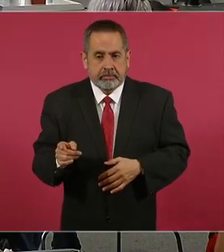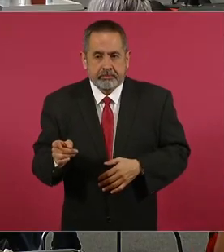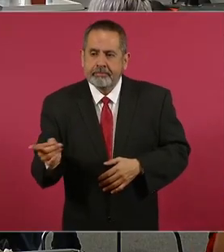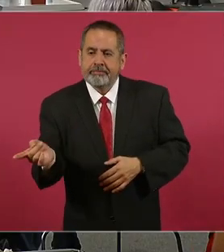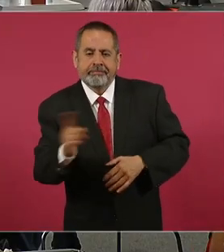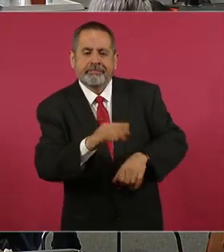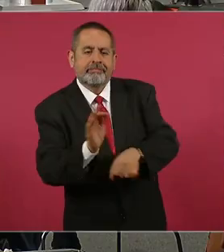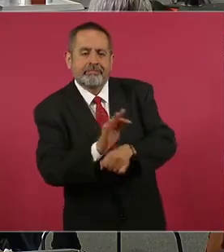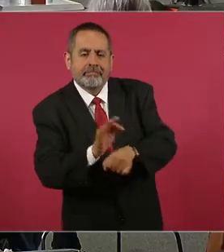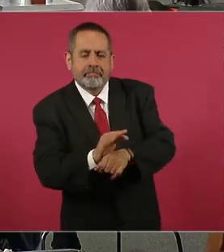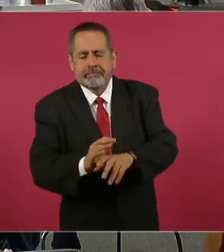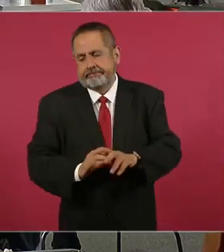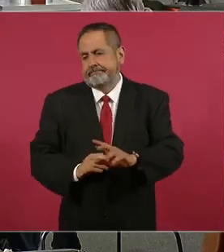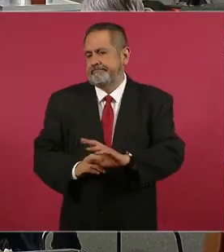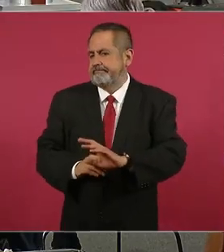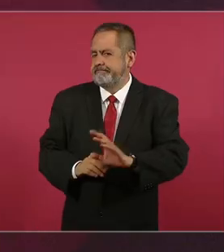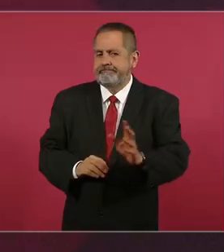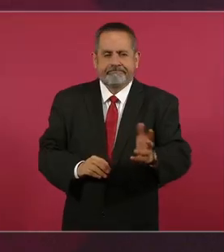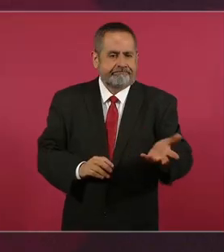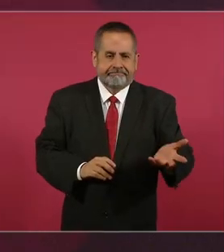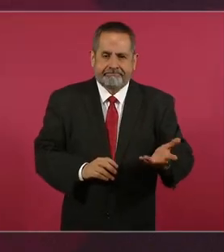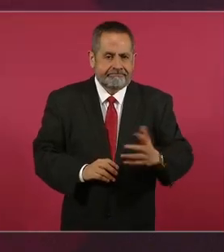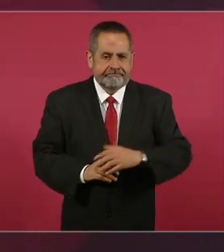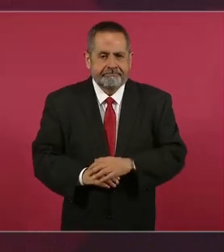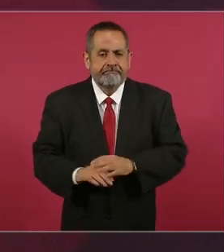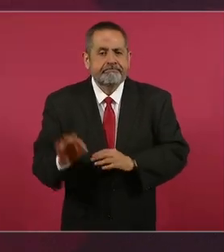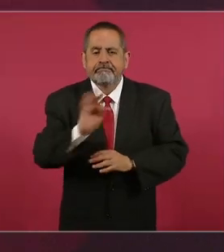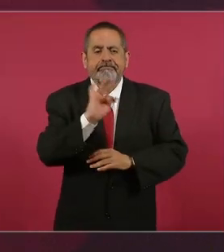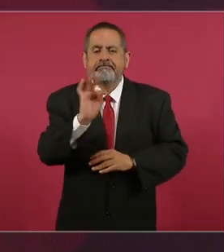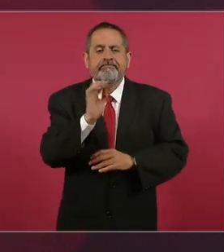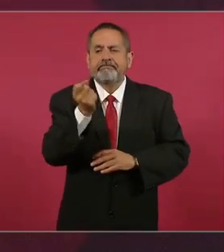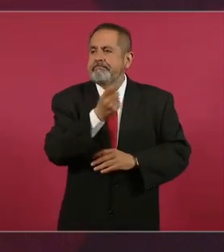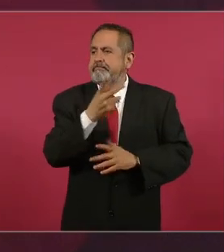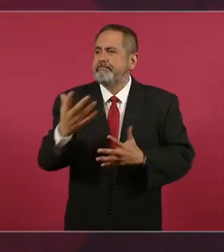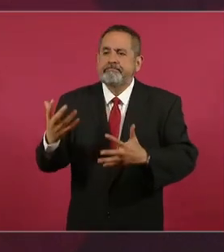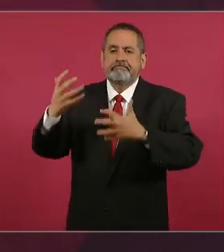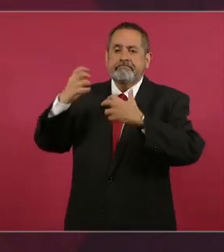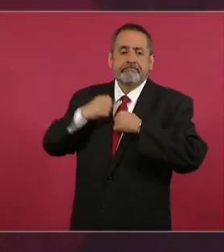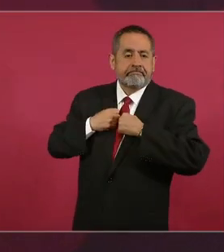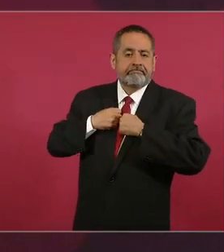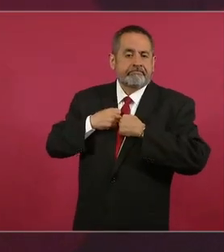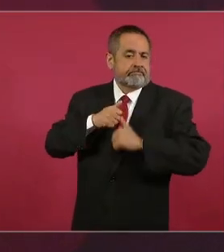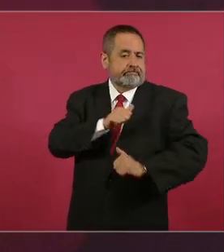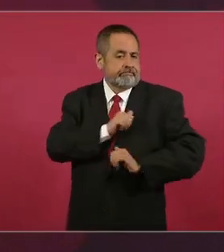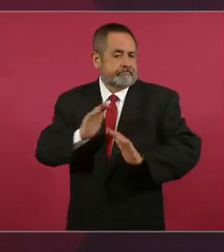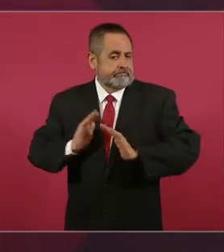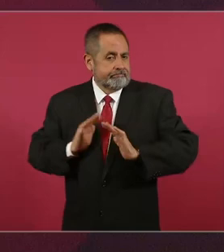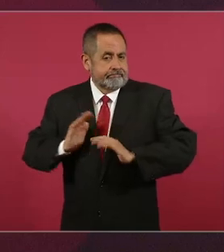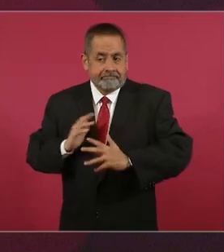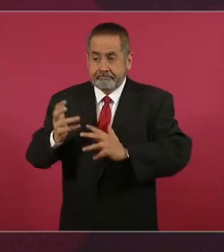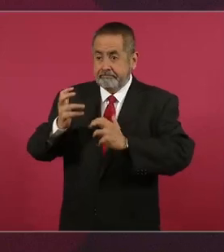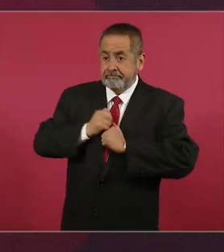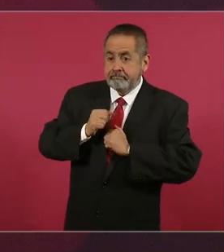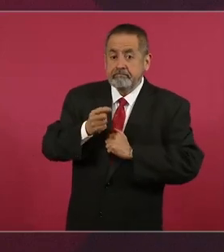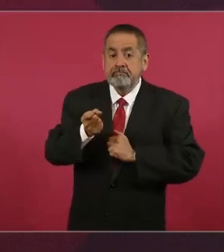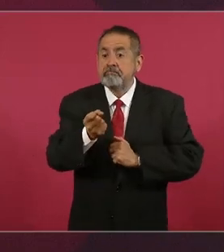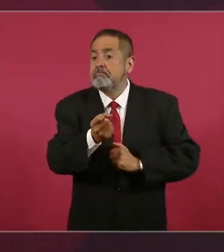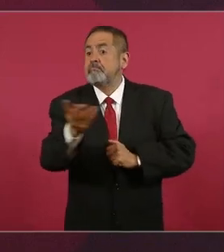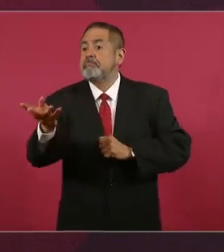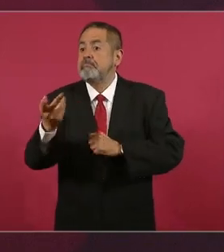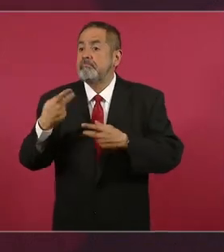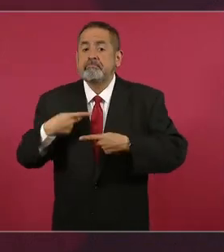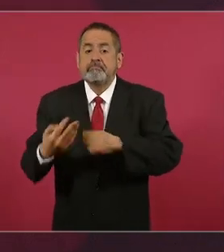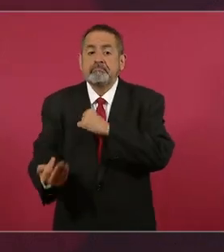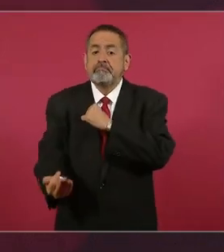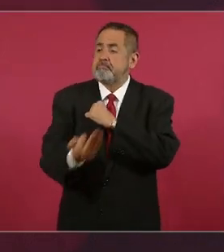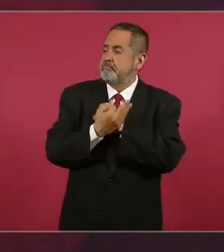gente para que si llegaba el ejército, llegaba la